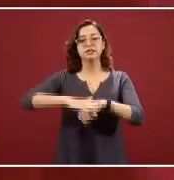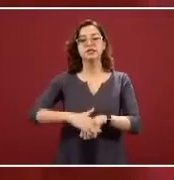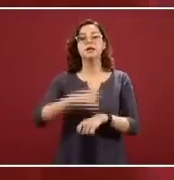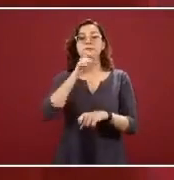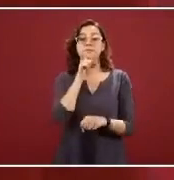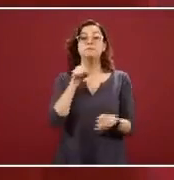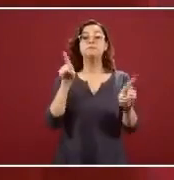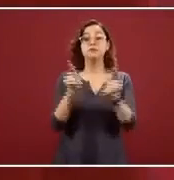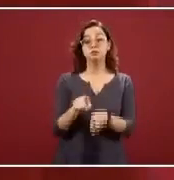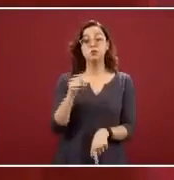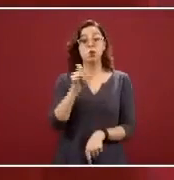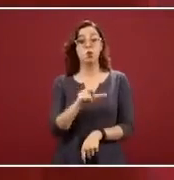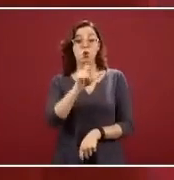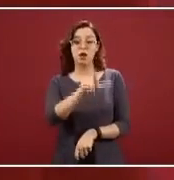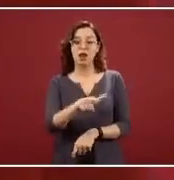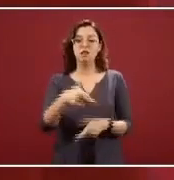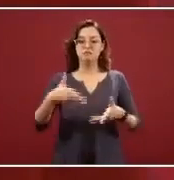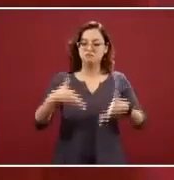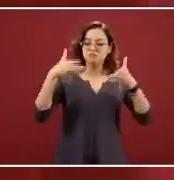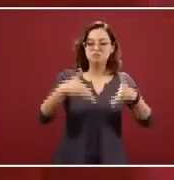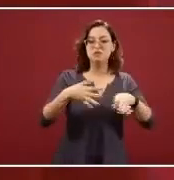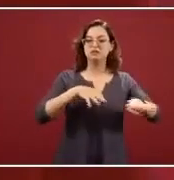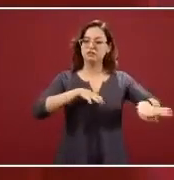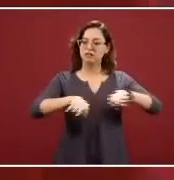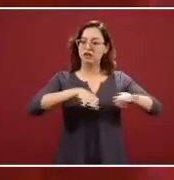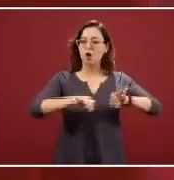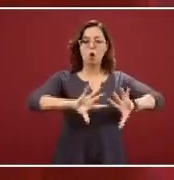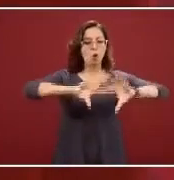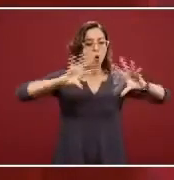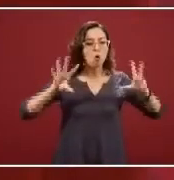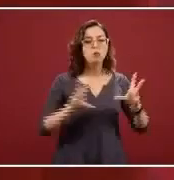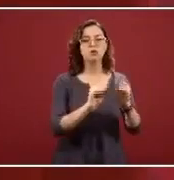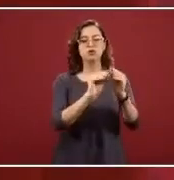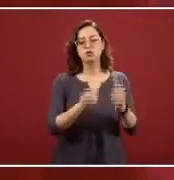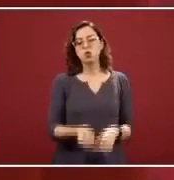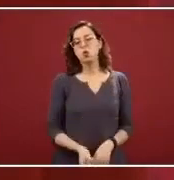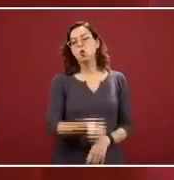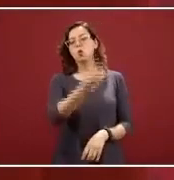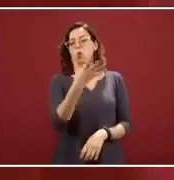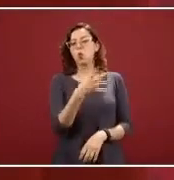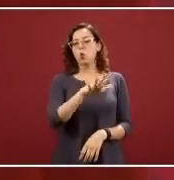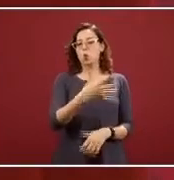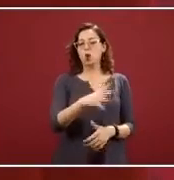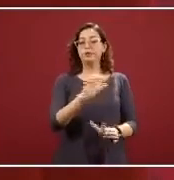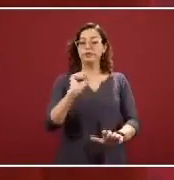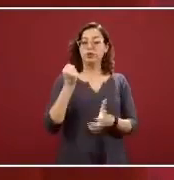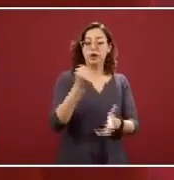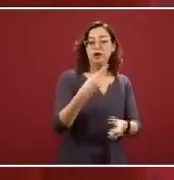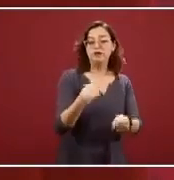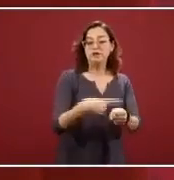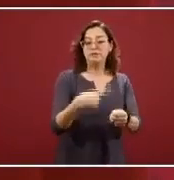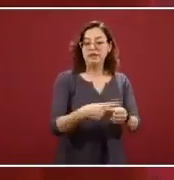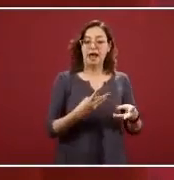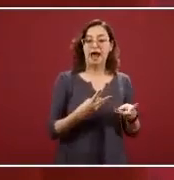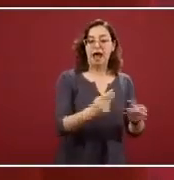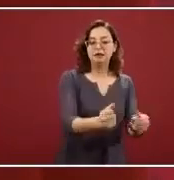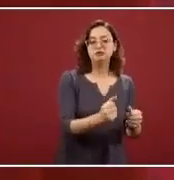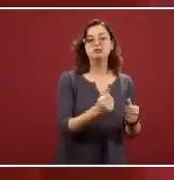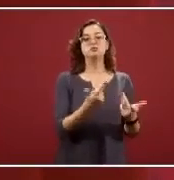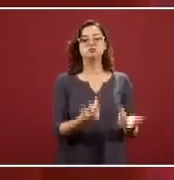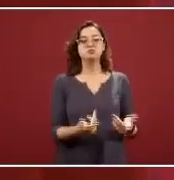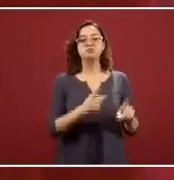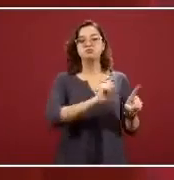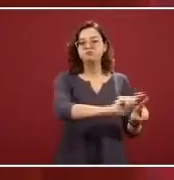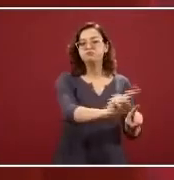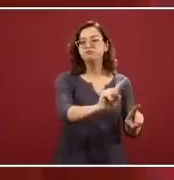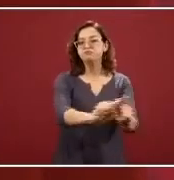componente donde se ha estado trabajando todo el tema de la estimación de la carga de enfermedad para los diferentes